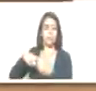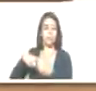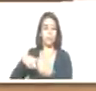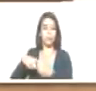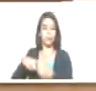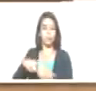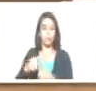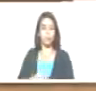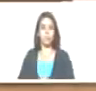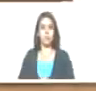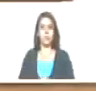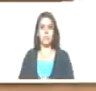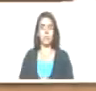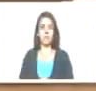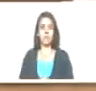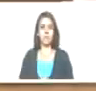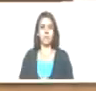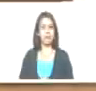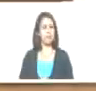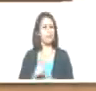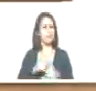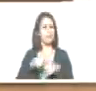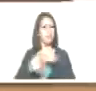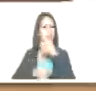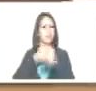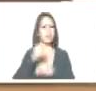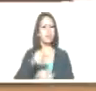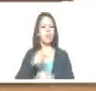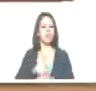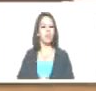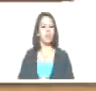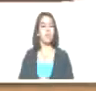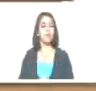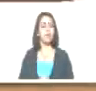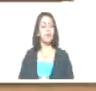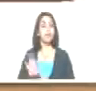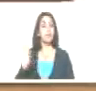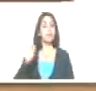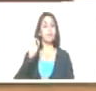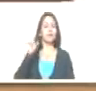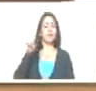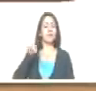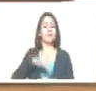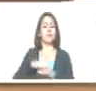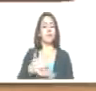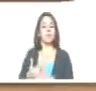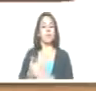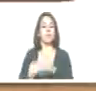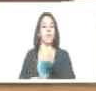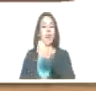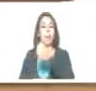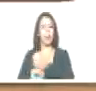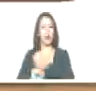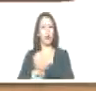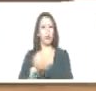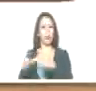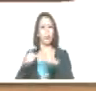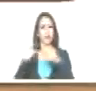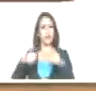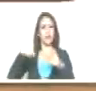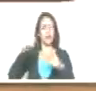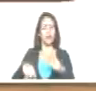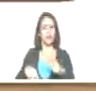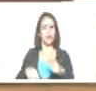fue sencillamente, fue erigido sobre la base de un cheque que la mamá de Leopoldo López